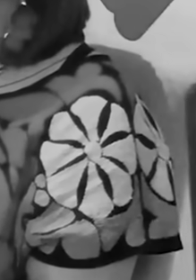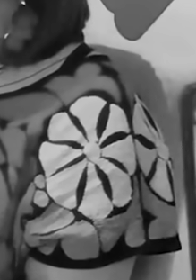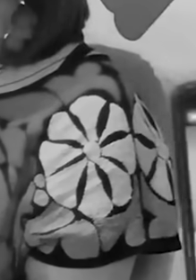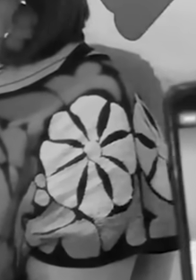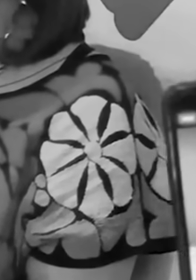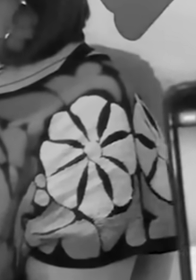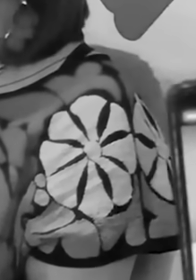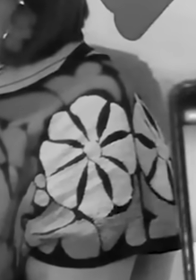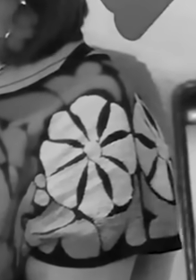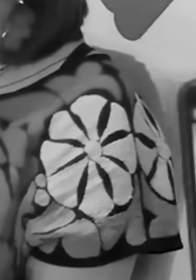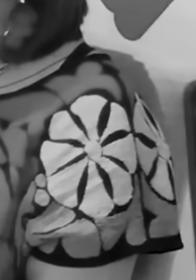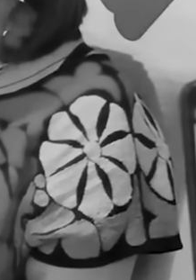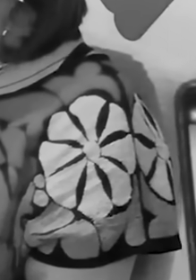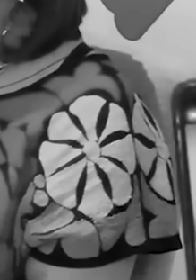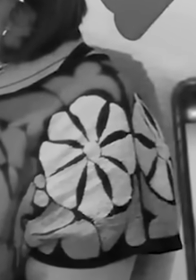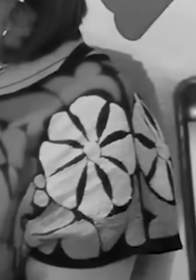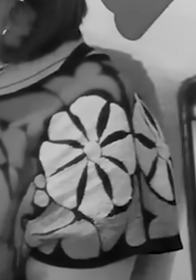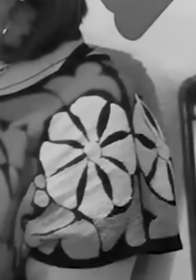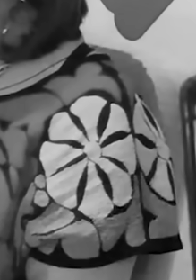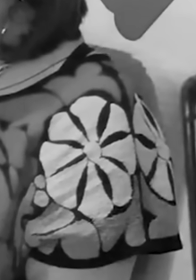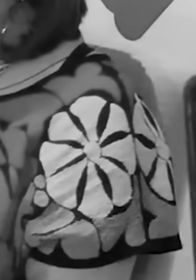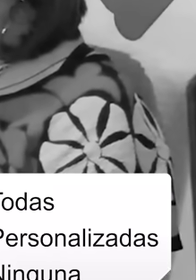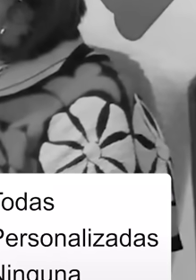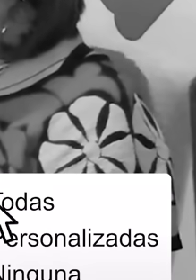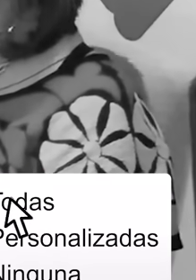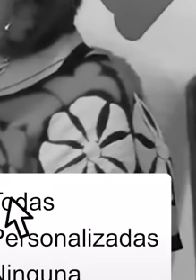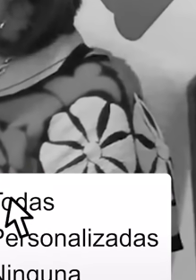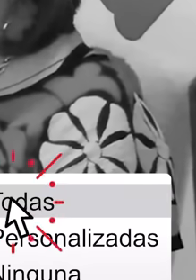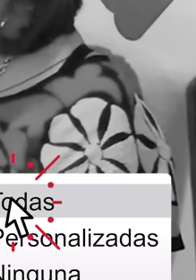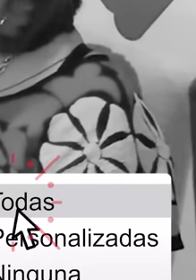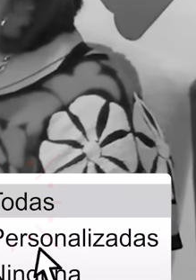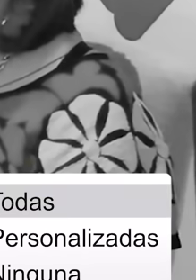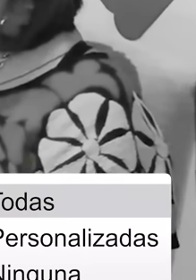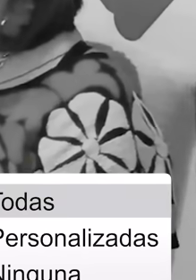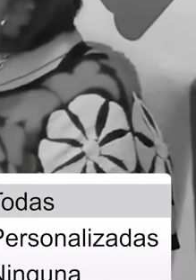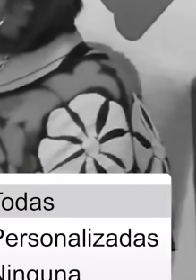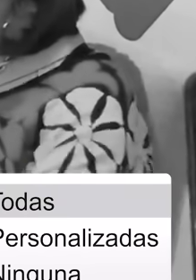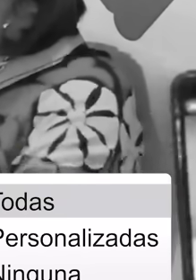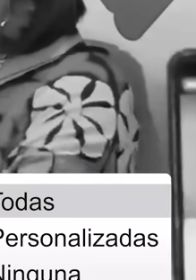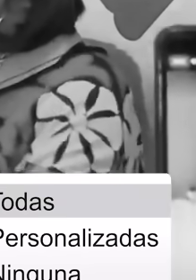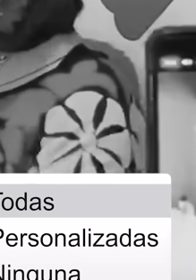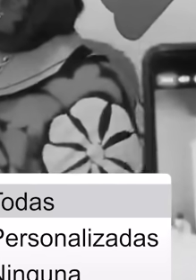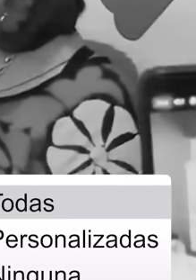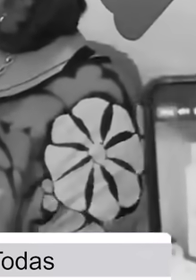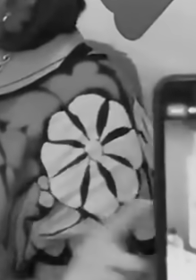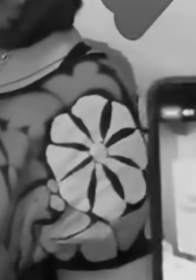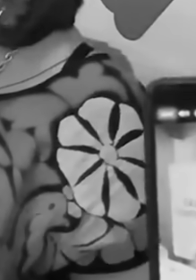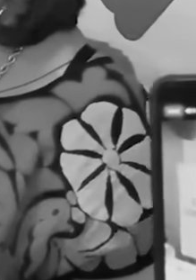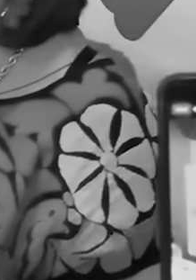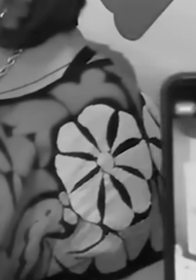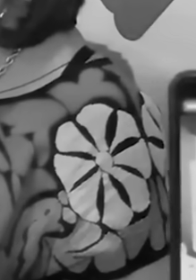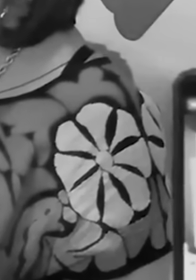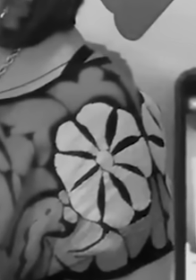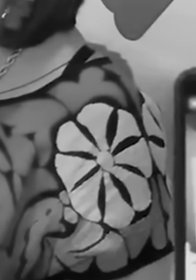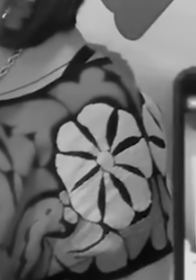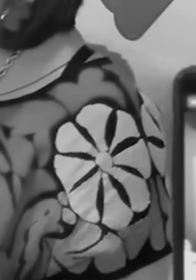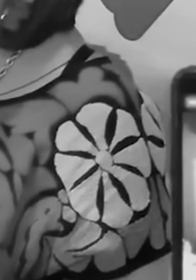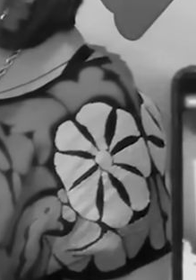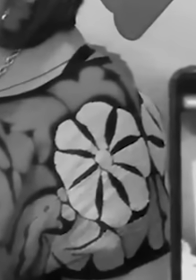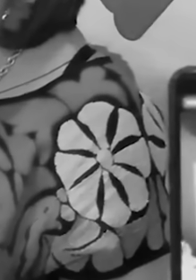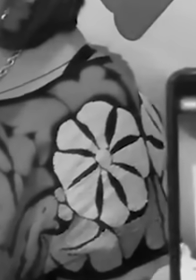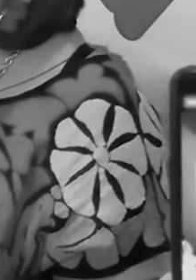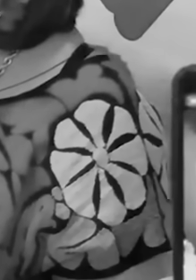Yo no tengo miedo a un atentado, lo digo sinceramente. Lo que me da temor es que alguien le haga algo a mis hijos pensando que tenemos dinero,